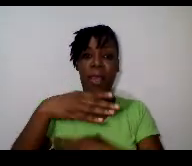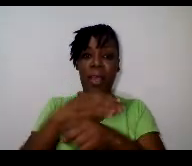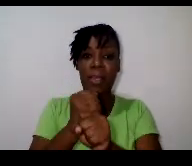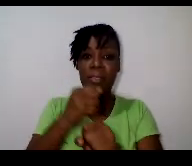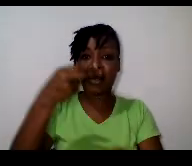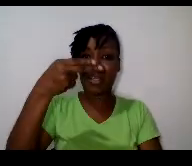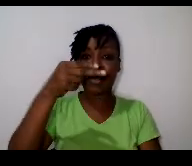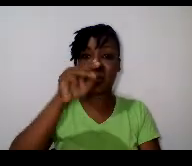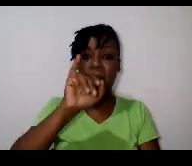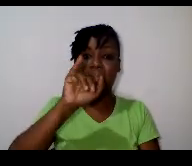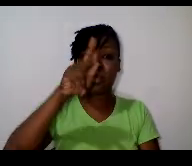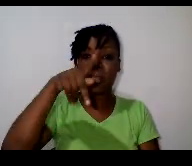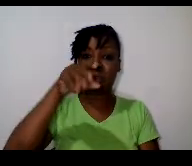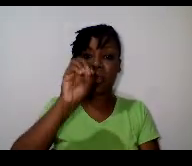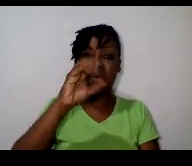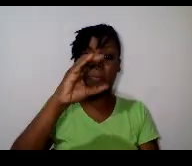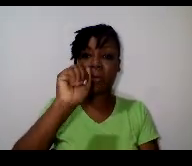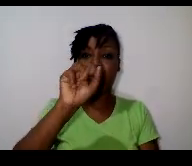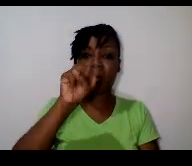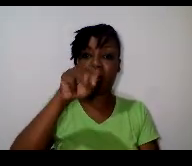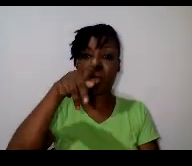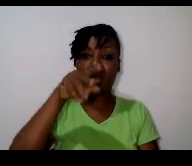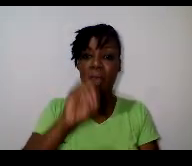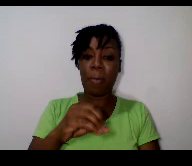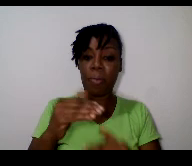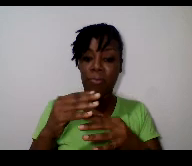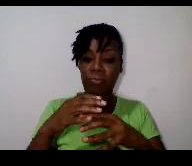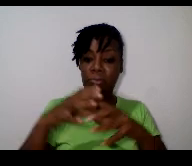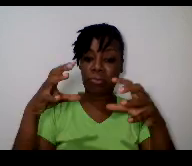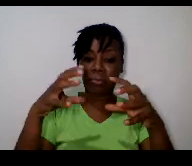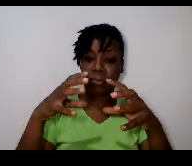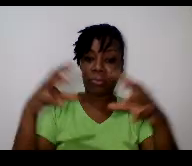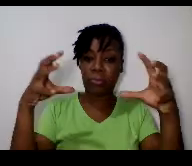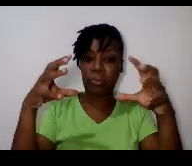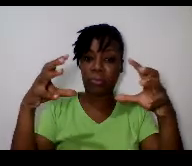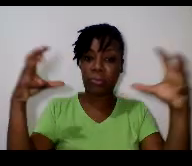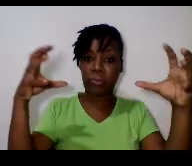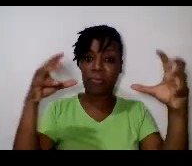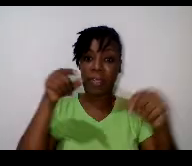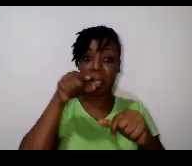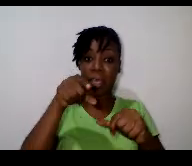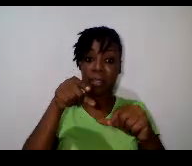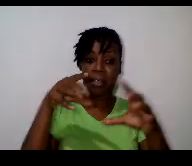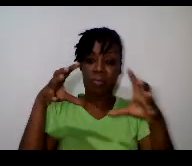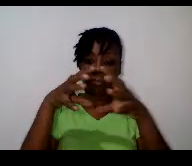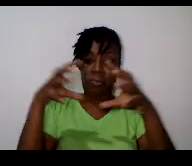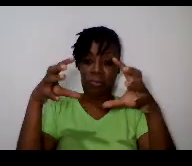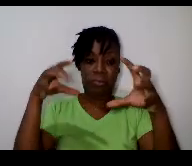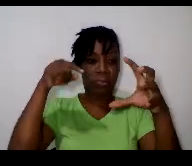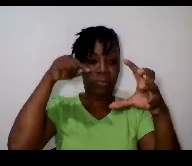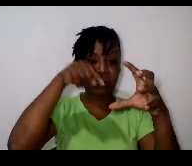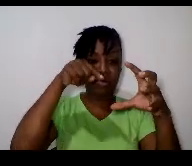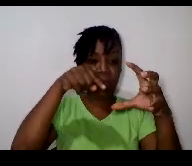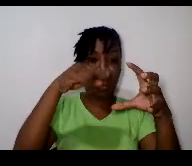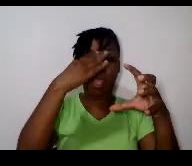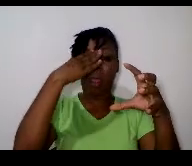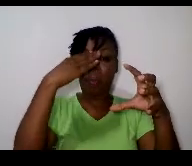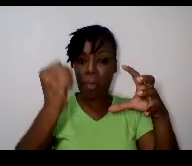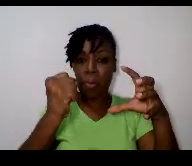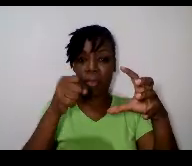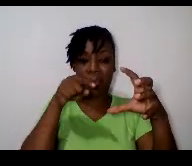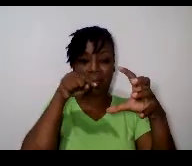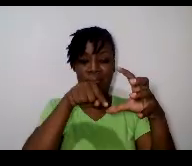Y como les dije al principio, el hipocampo es el que se encarga de almacenar nuestra memoria. Entonces, entre más grande tengamos el